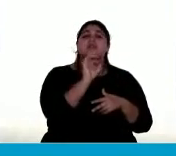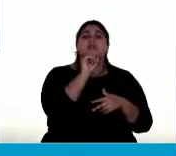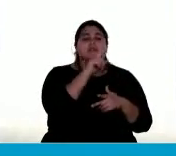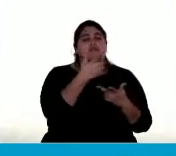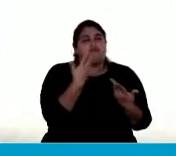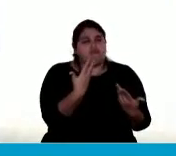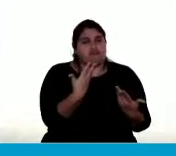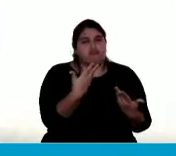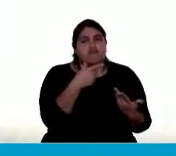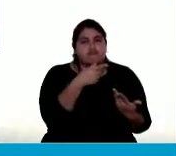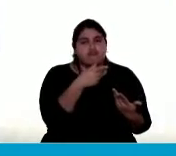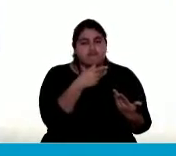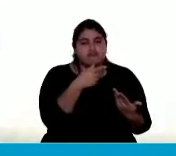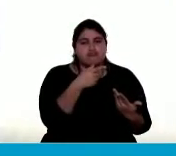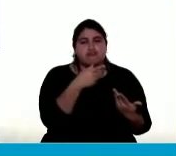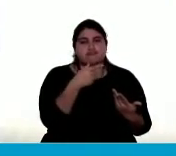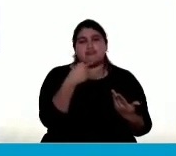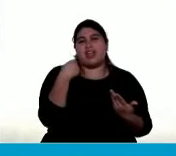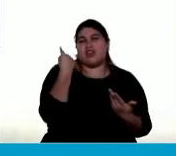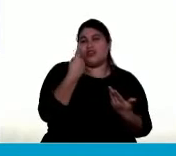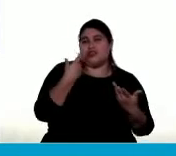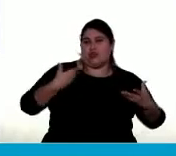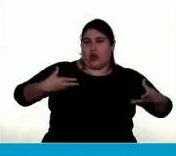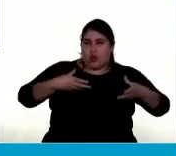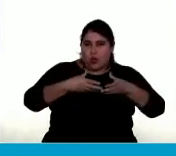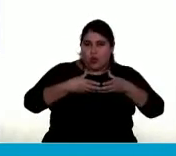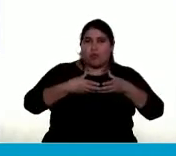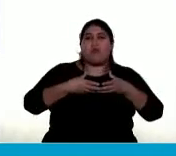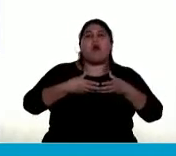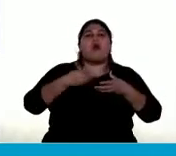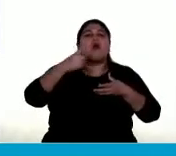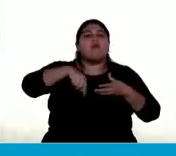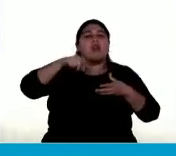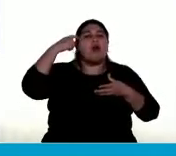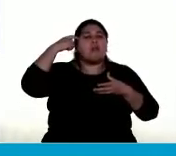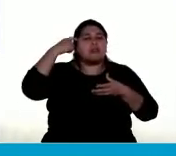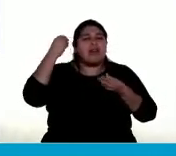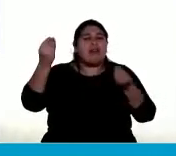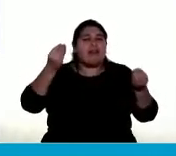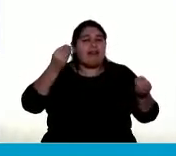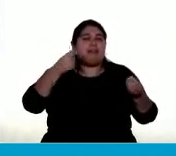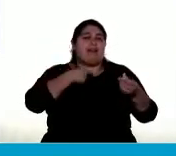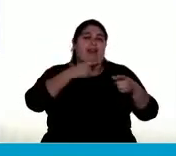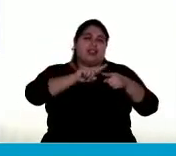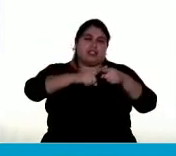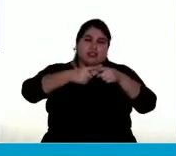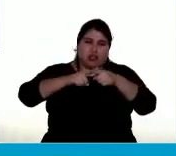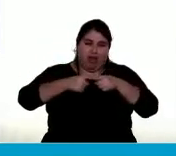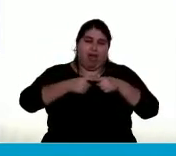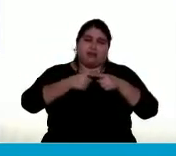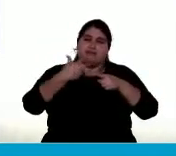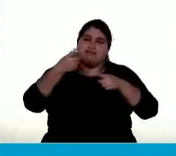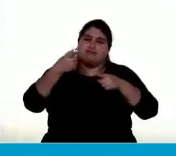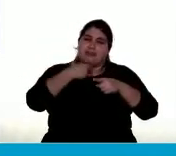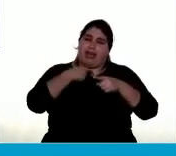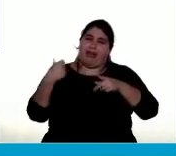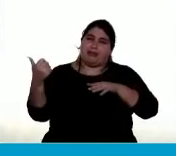que nuestro bloque vino planteando la necesidad de sesionar presencialmente.